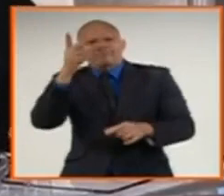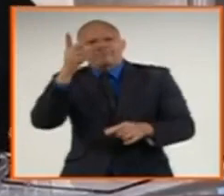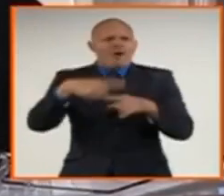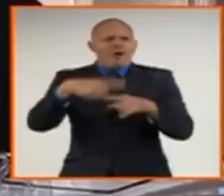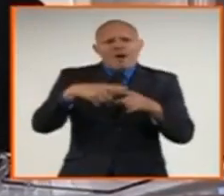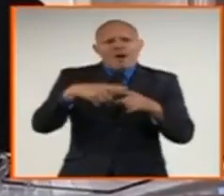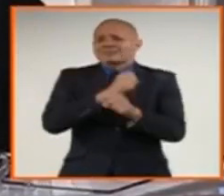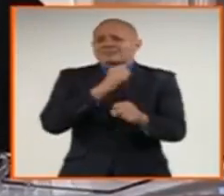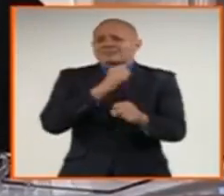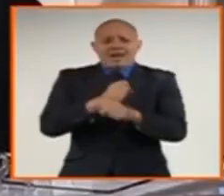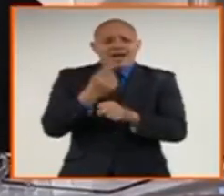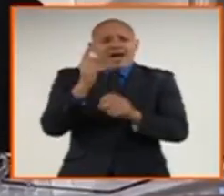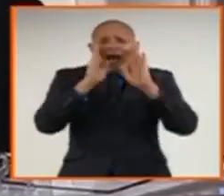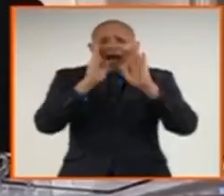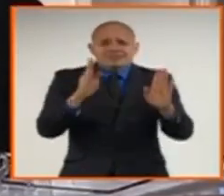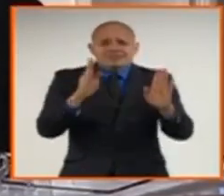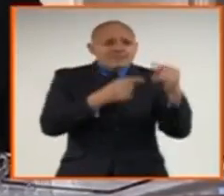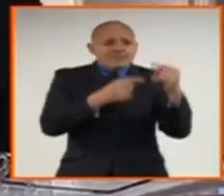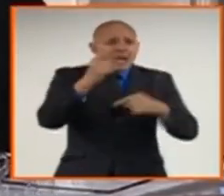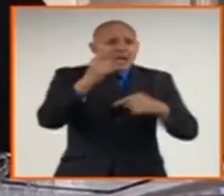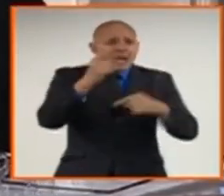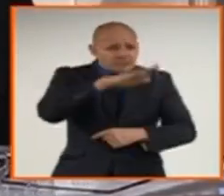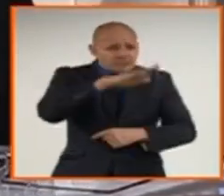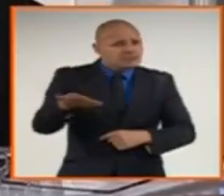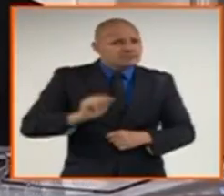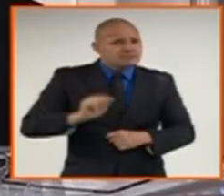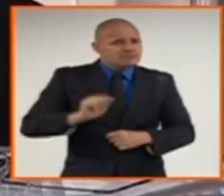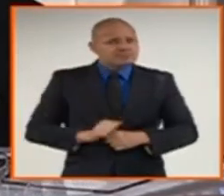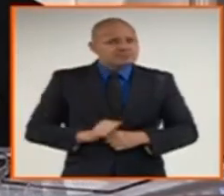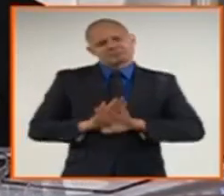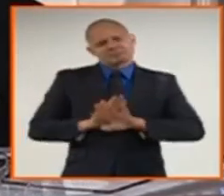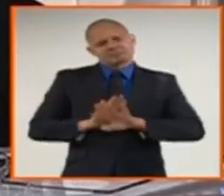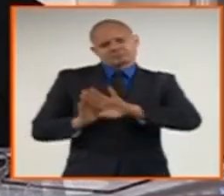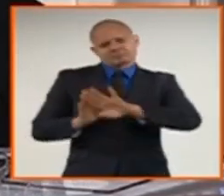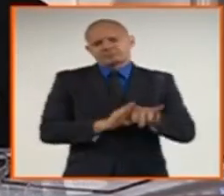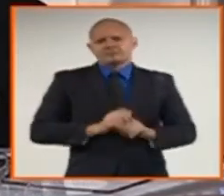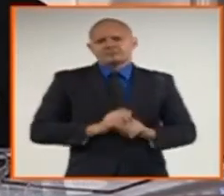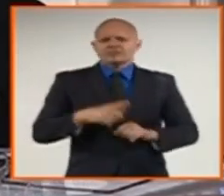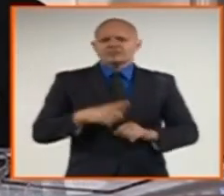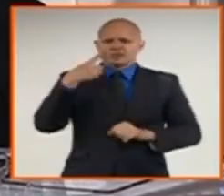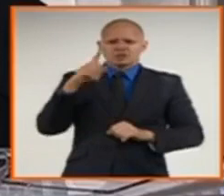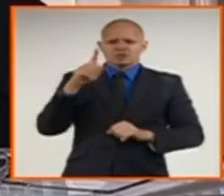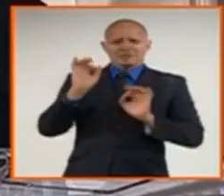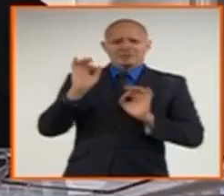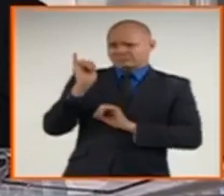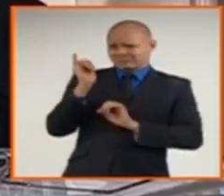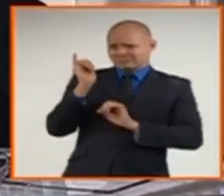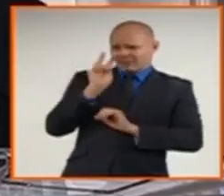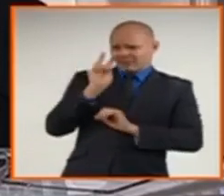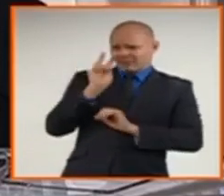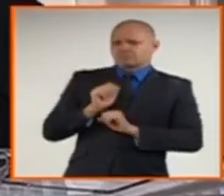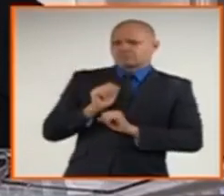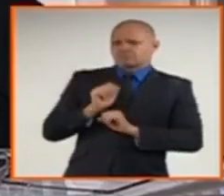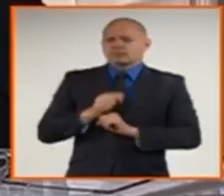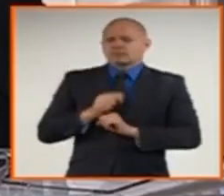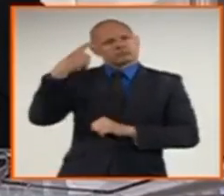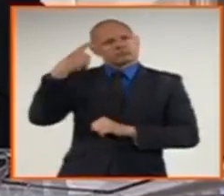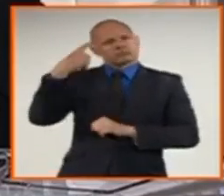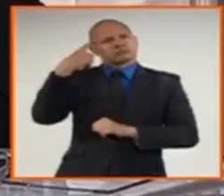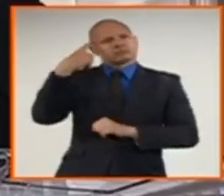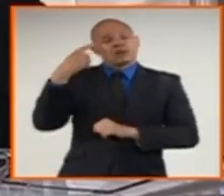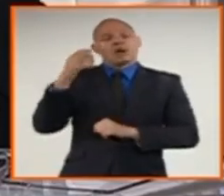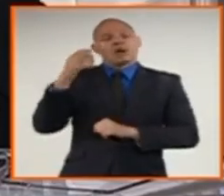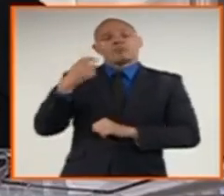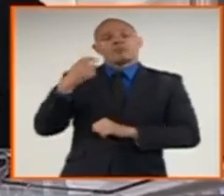las vacunas, no quería dejar de mencionar, porque viendo el reportaje me vino a la mente, que en nuestra institución, además del tema